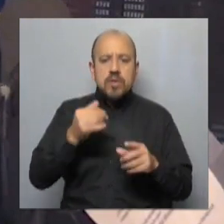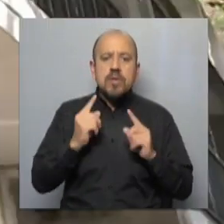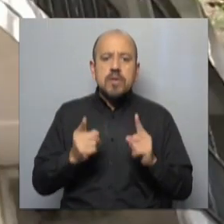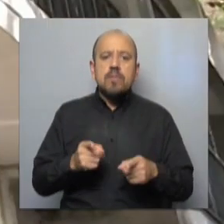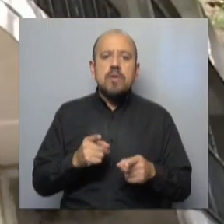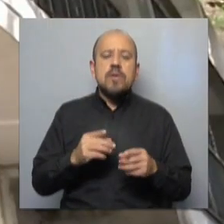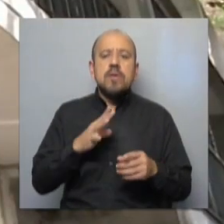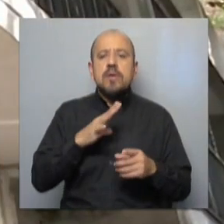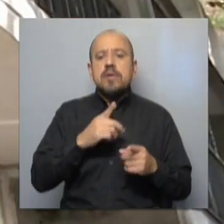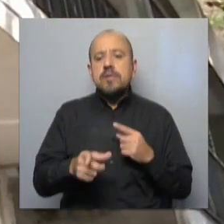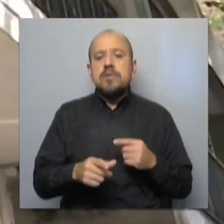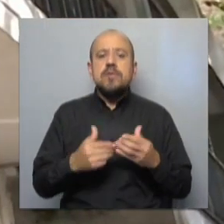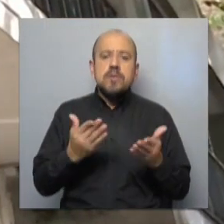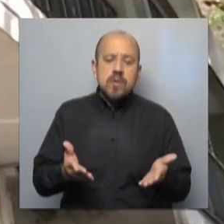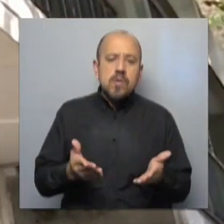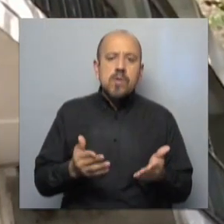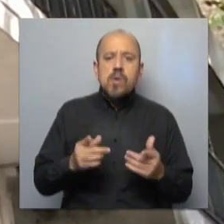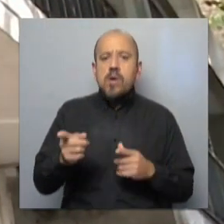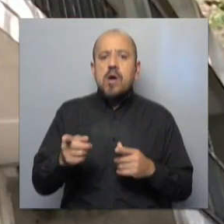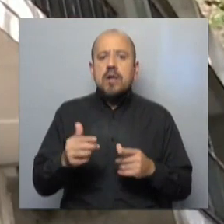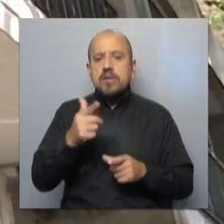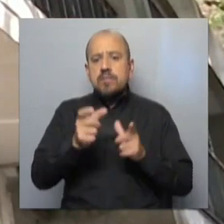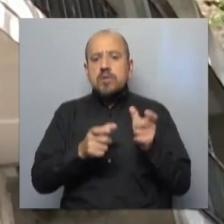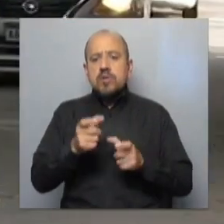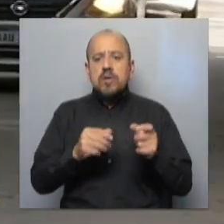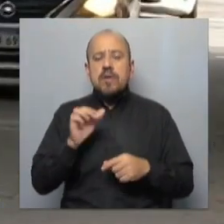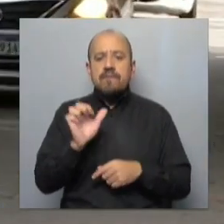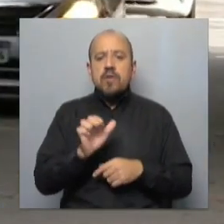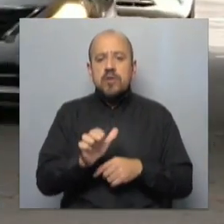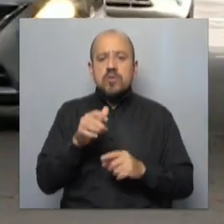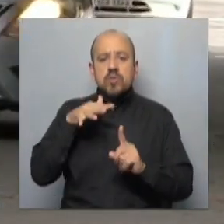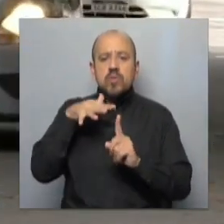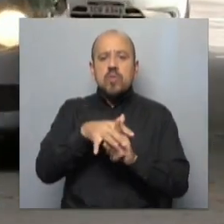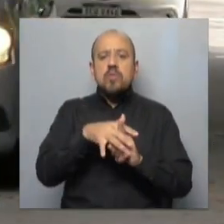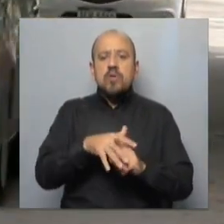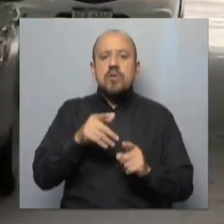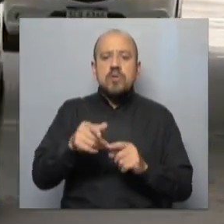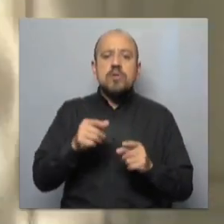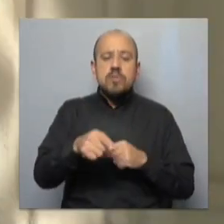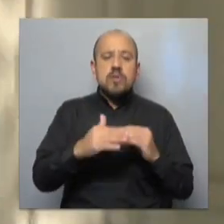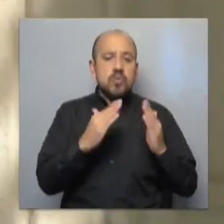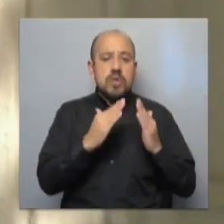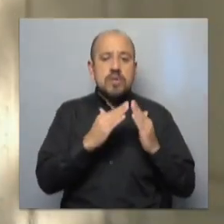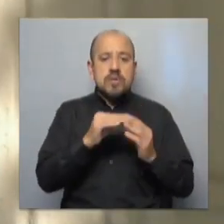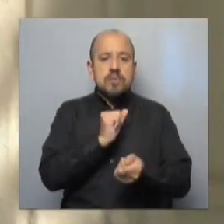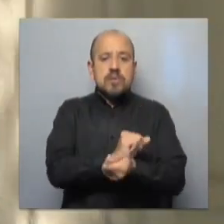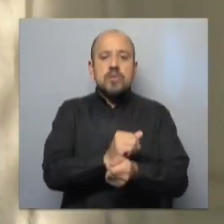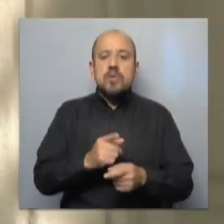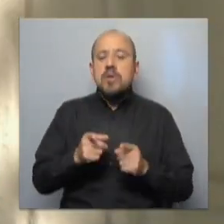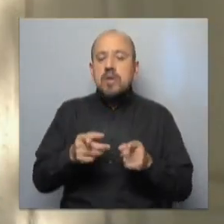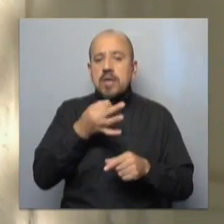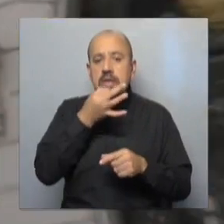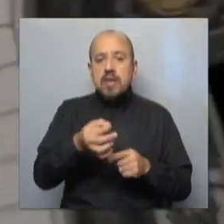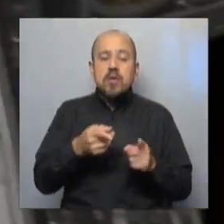luego de que se manifestara a favor de que a los imputados por violación grupal en el cordón se les otorgará prisión domiciliaria iglesias finalmente